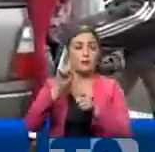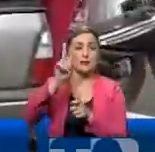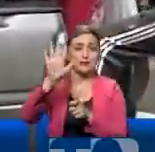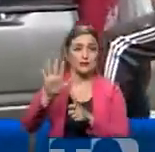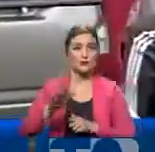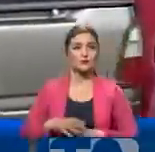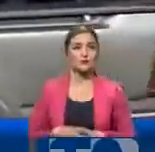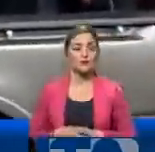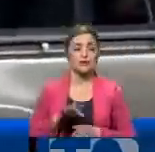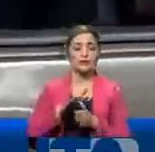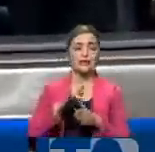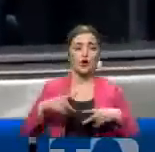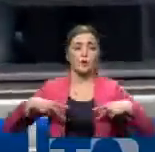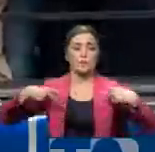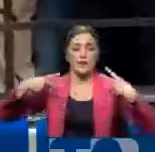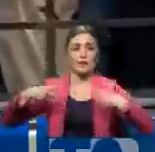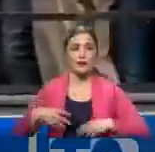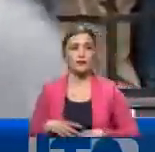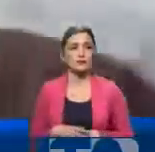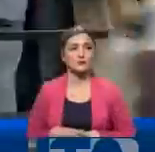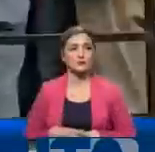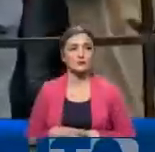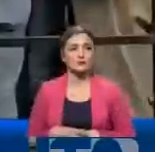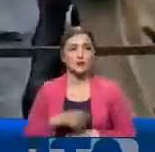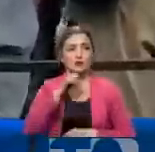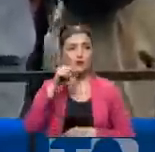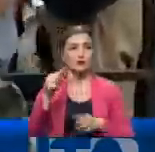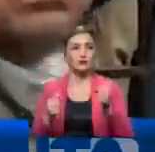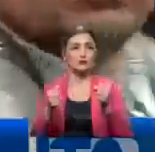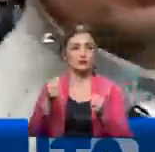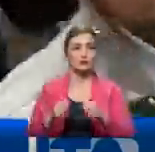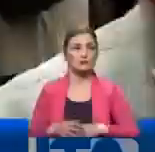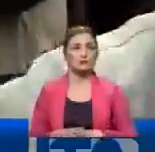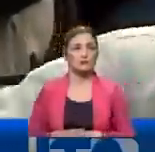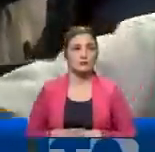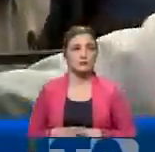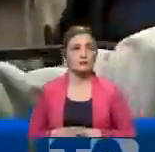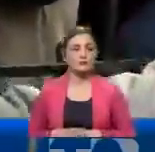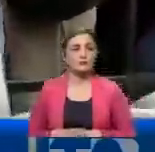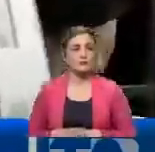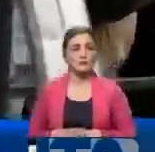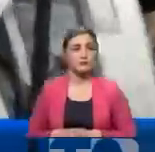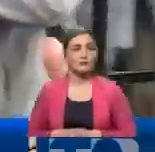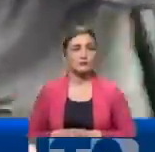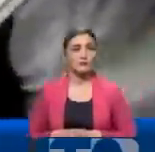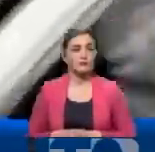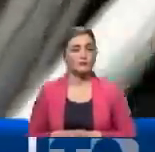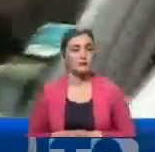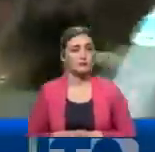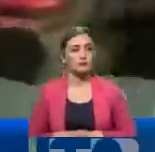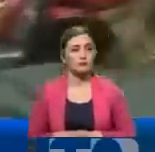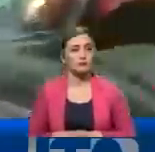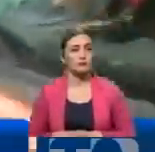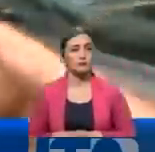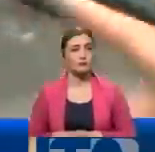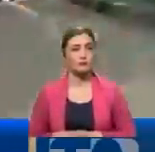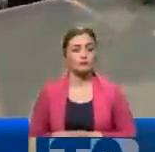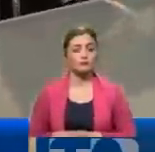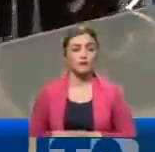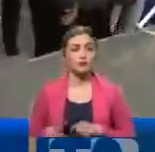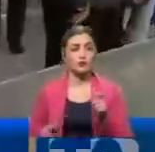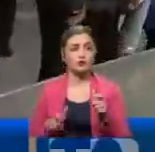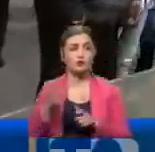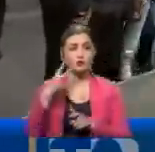personas, incluso arriesgando su vida por la falta de transporte público. y privado. Vemos acá también a la